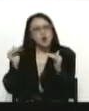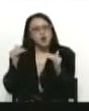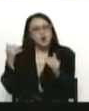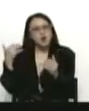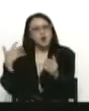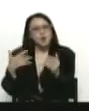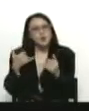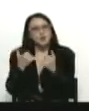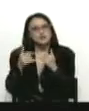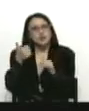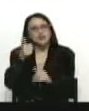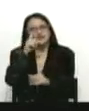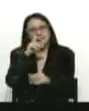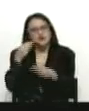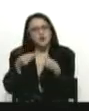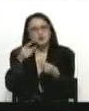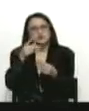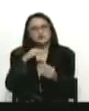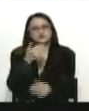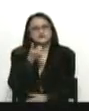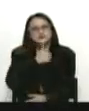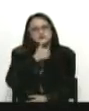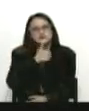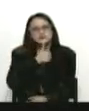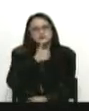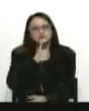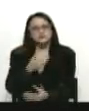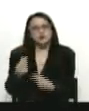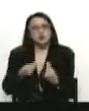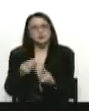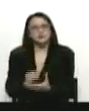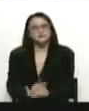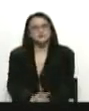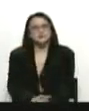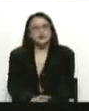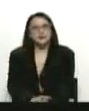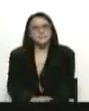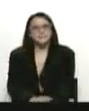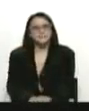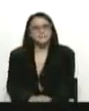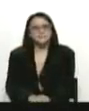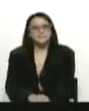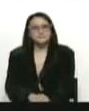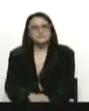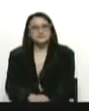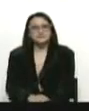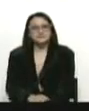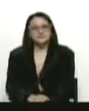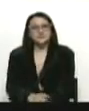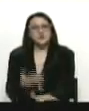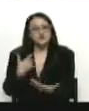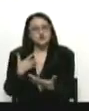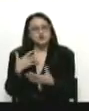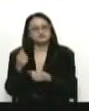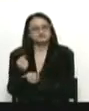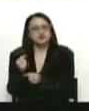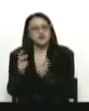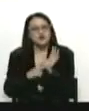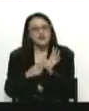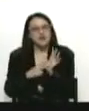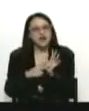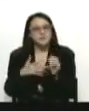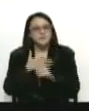Y también, ¿cómo llevan cuando vienen muchos halagos? ¿Qué hacemos? ¿Qué hago? Aferrarme a la verdad de nuestro proyecto, de